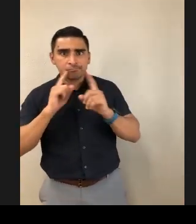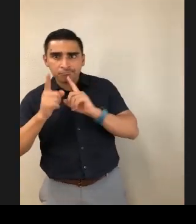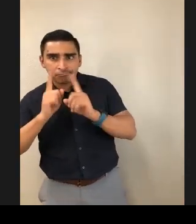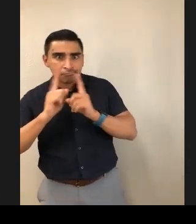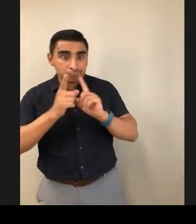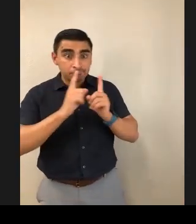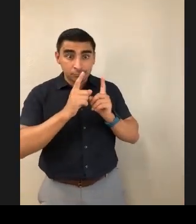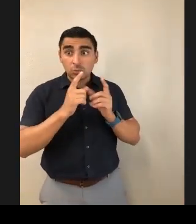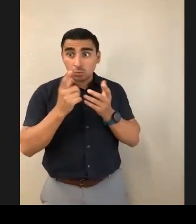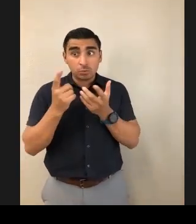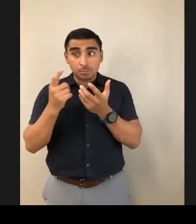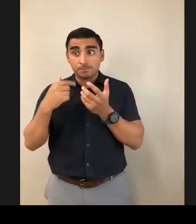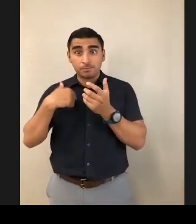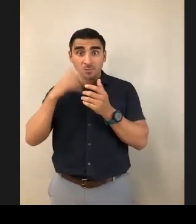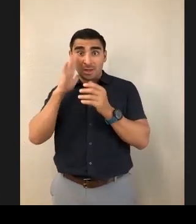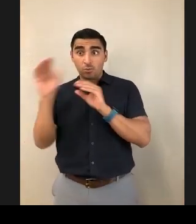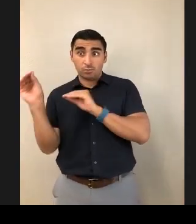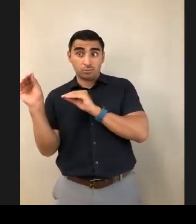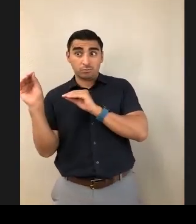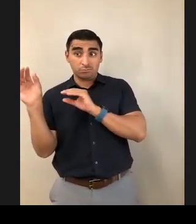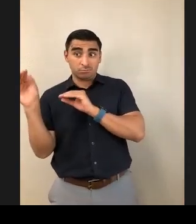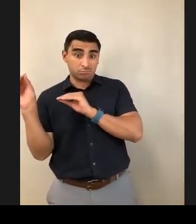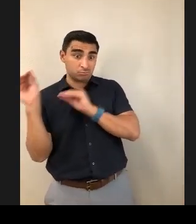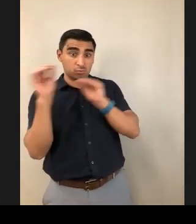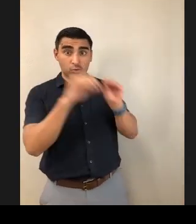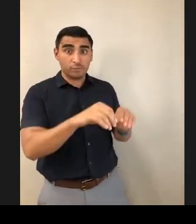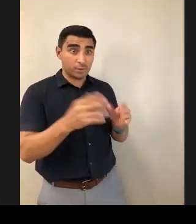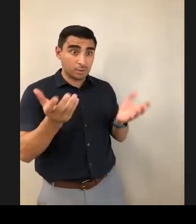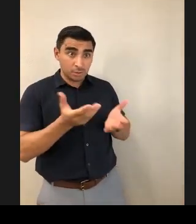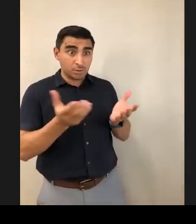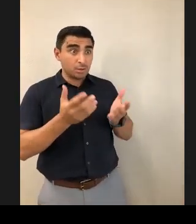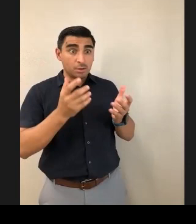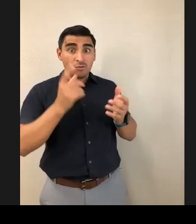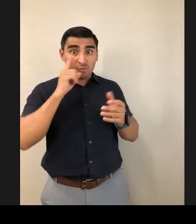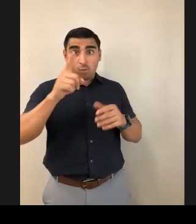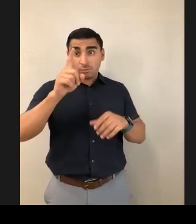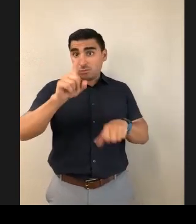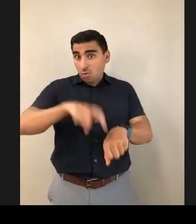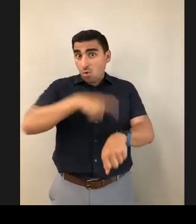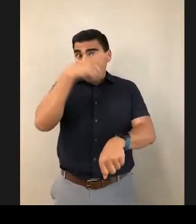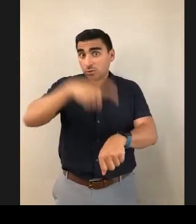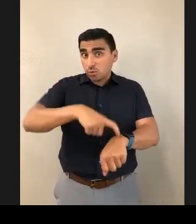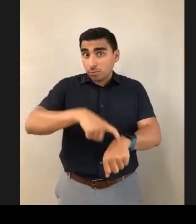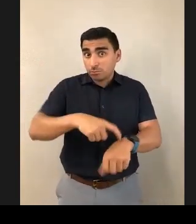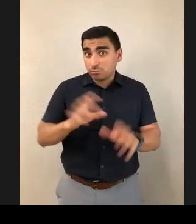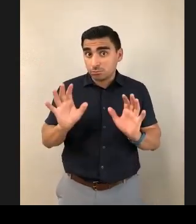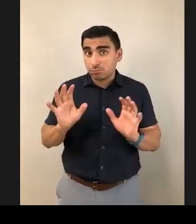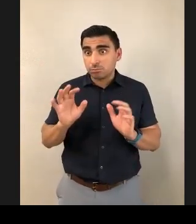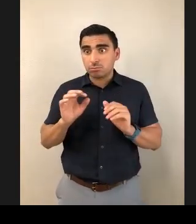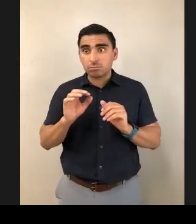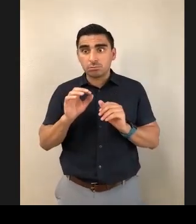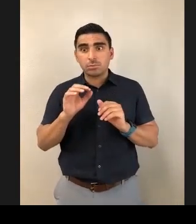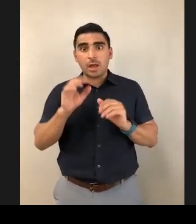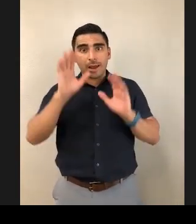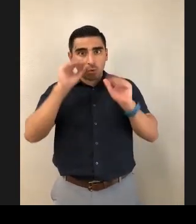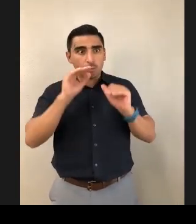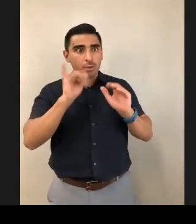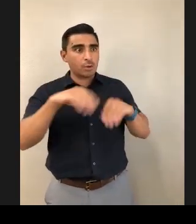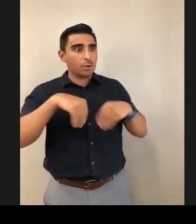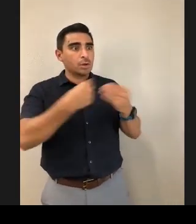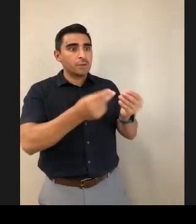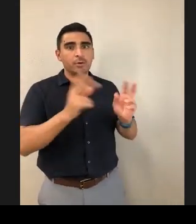bueno, hablaré con mi esposa y vamos a planear, a estar